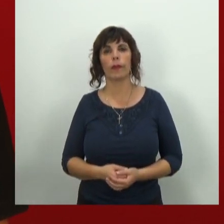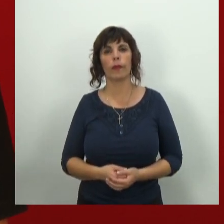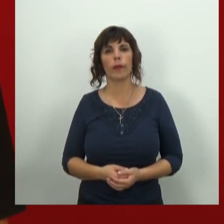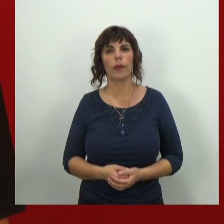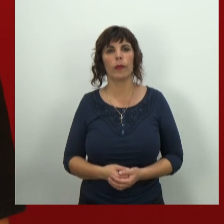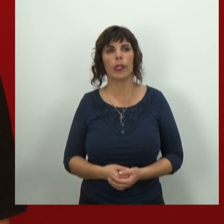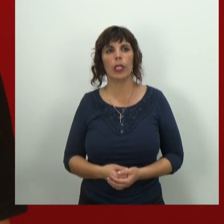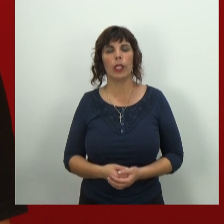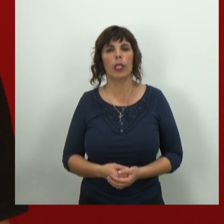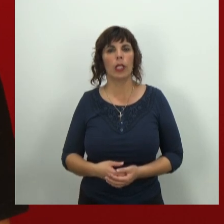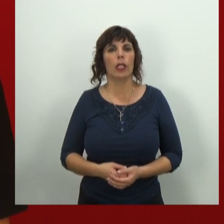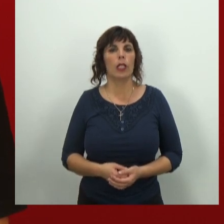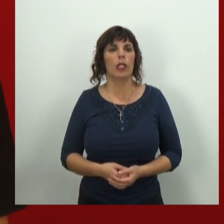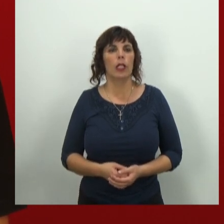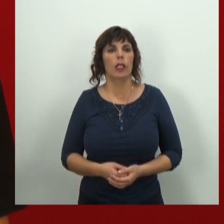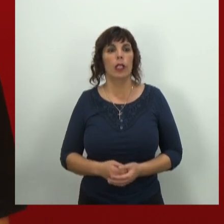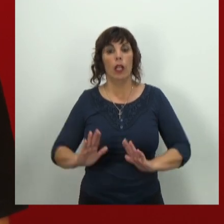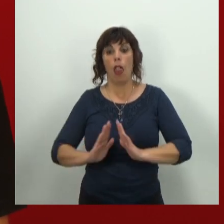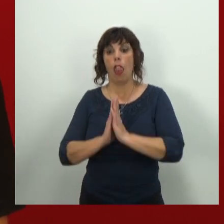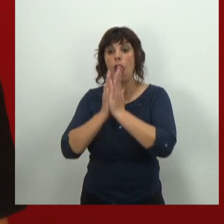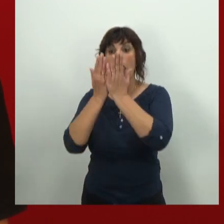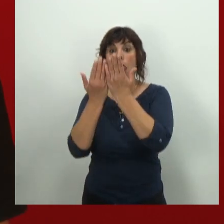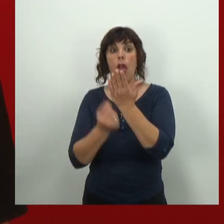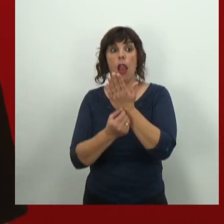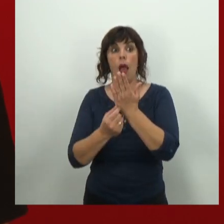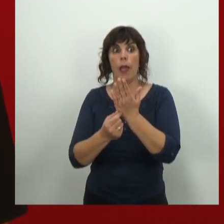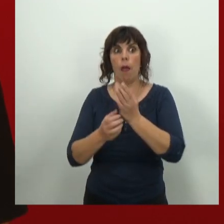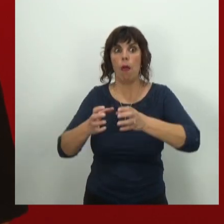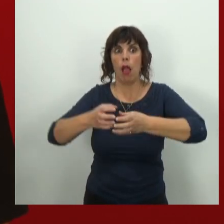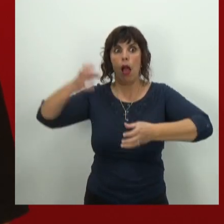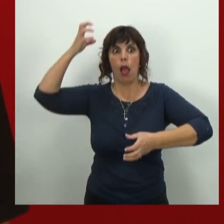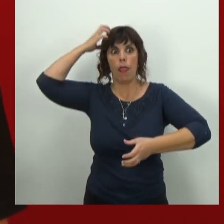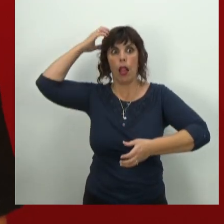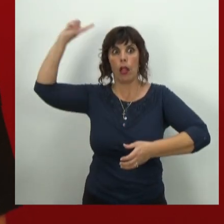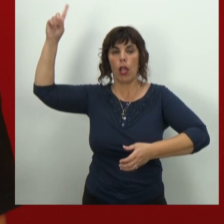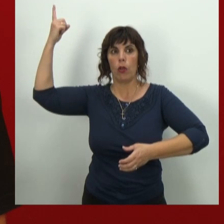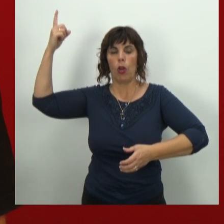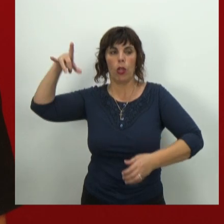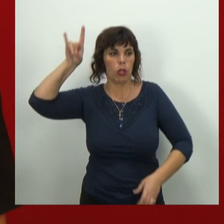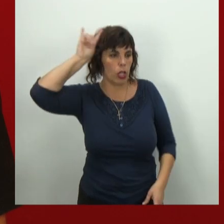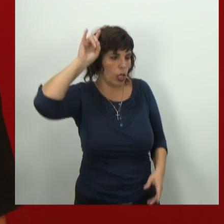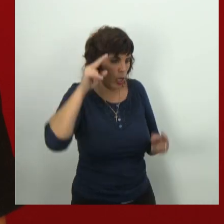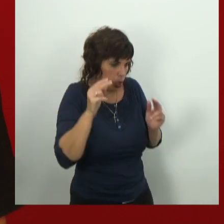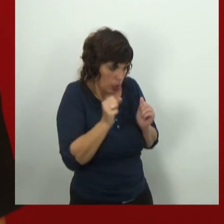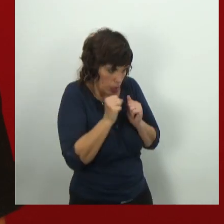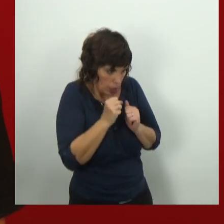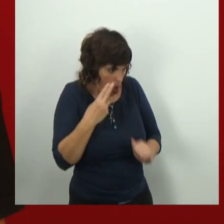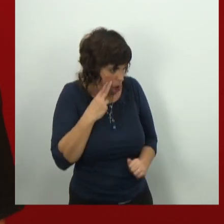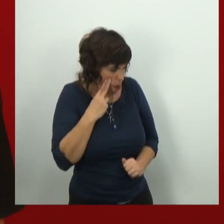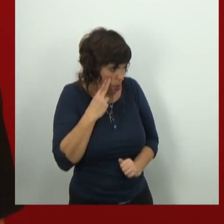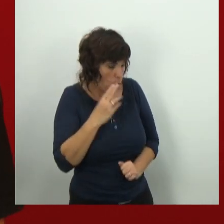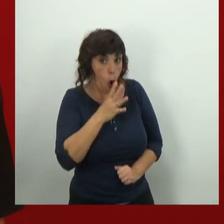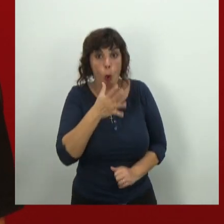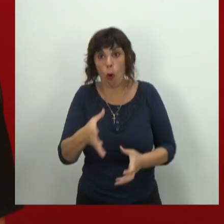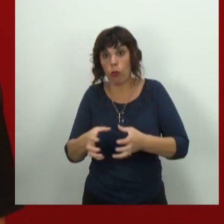Satanás tiembla delante de la palabra del reino, porque es el reino de los cielos.